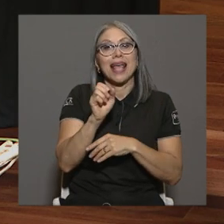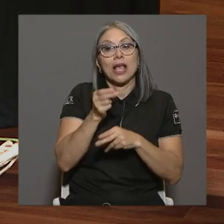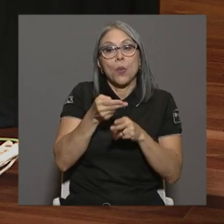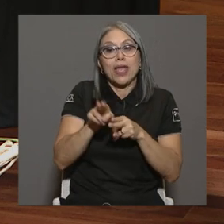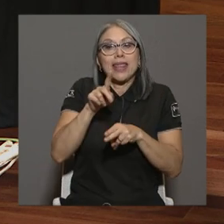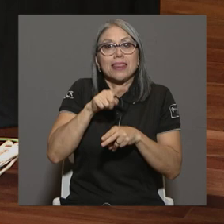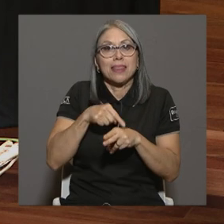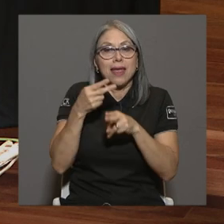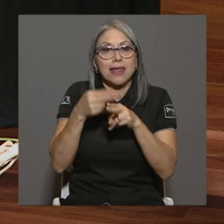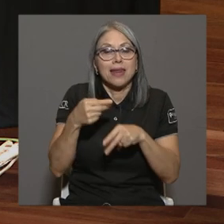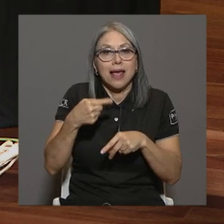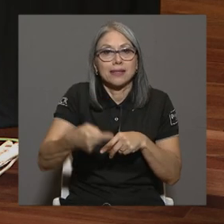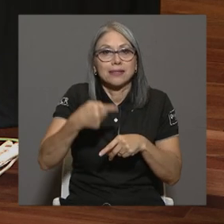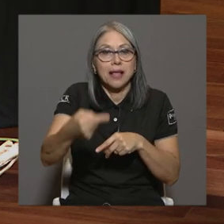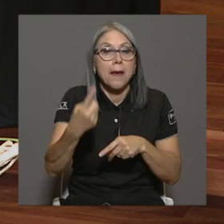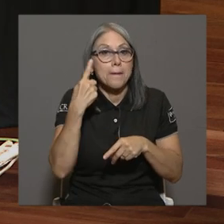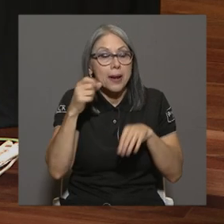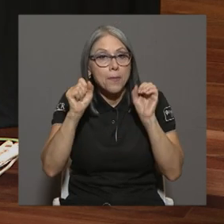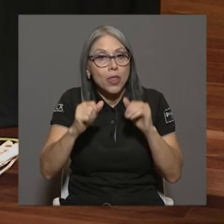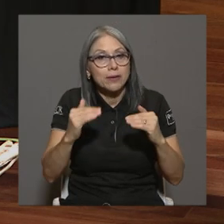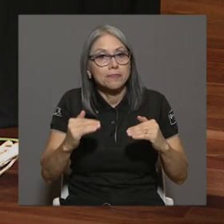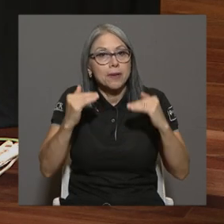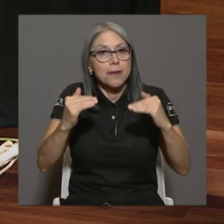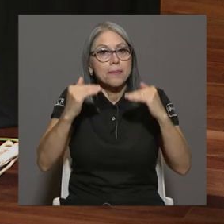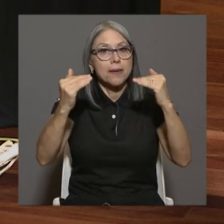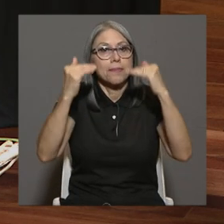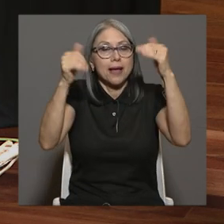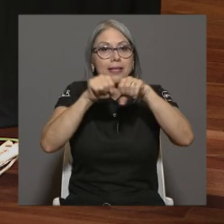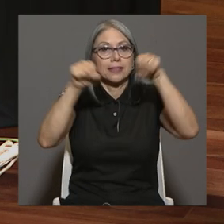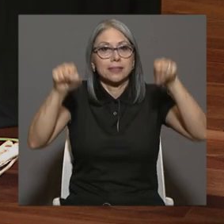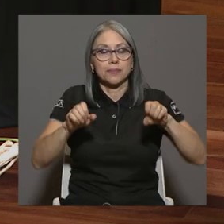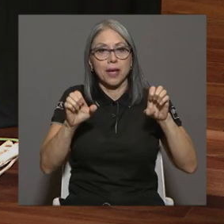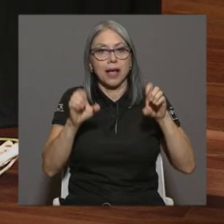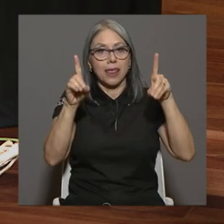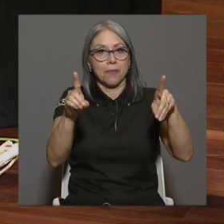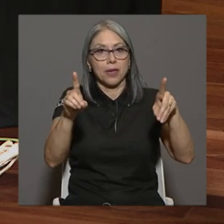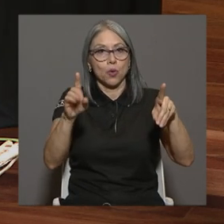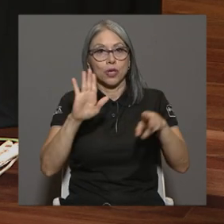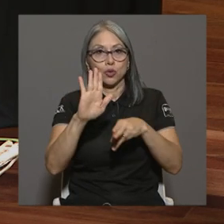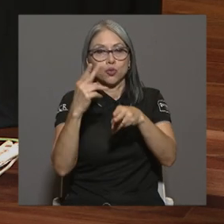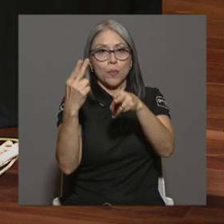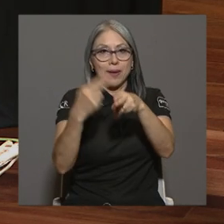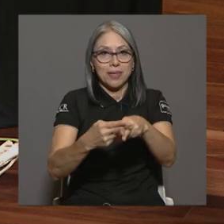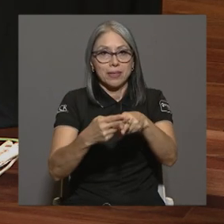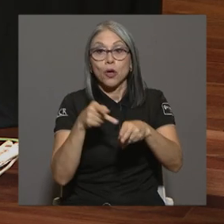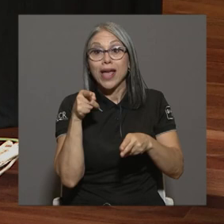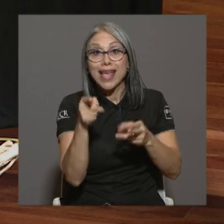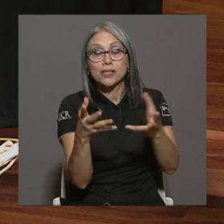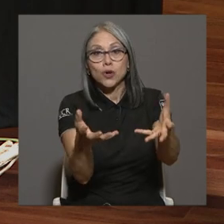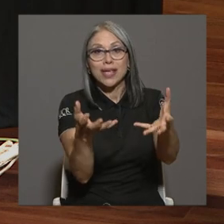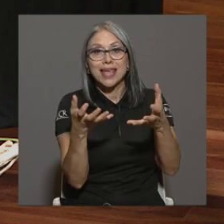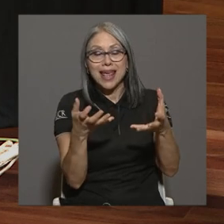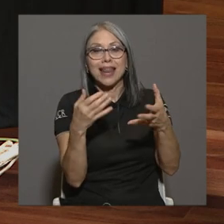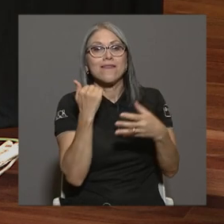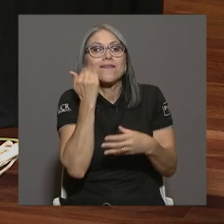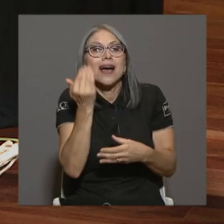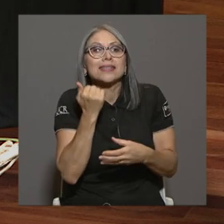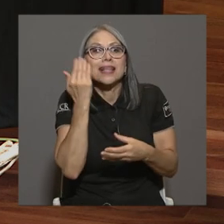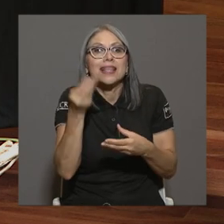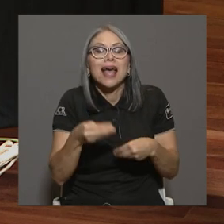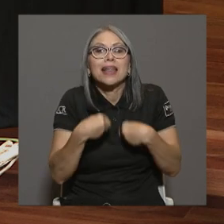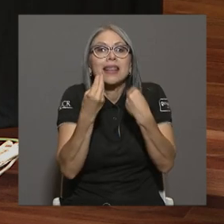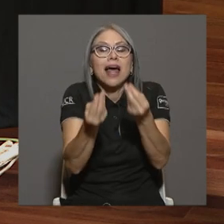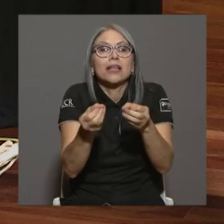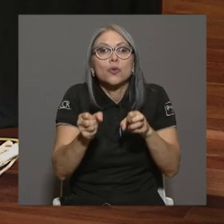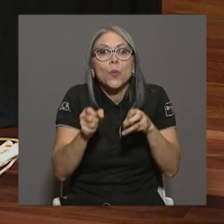con miras a su ascenso en el régimen académico. Este espacio busca facilitar una serie de condiciones para